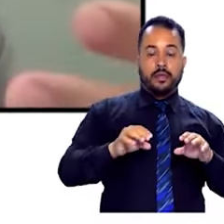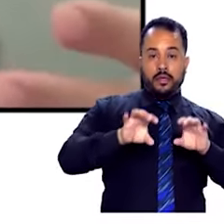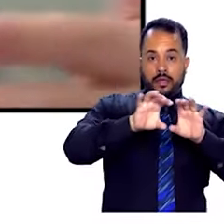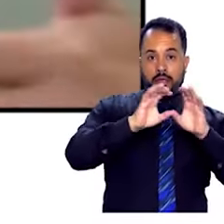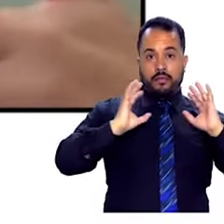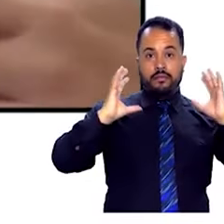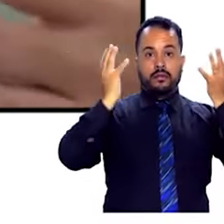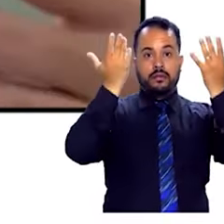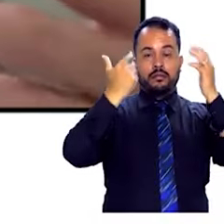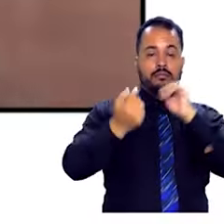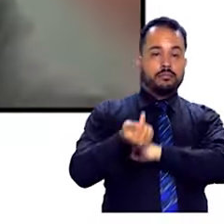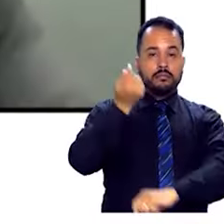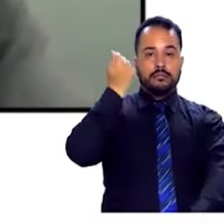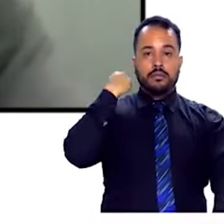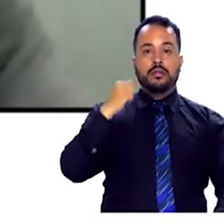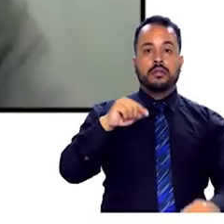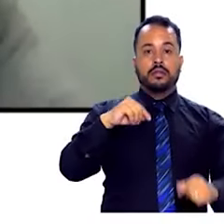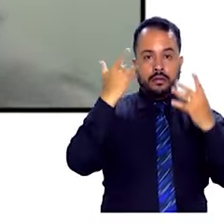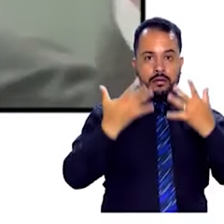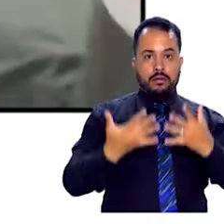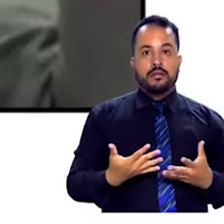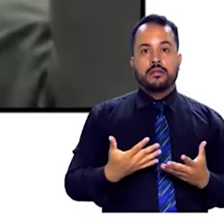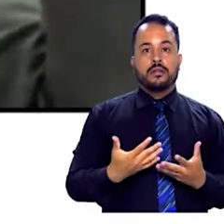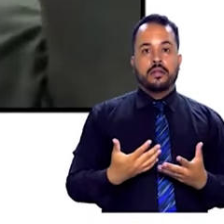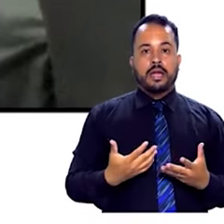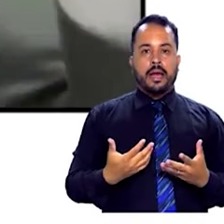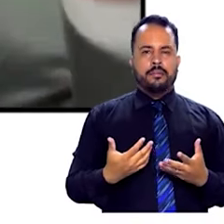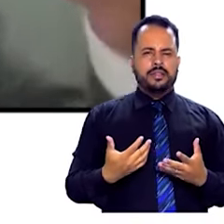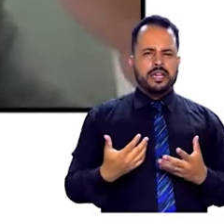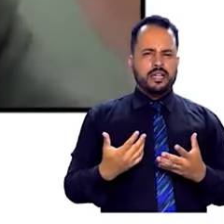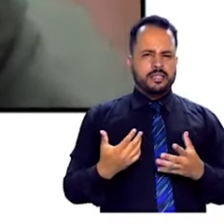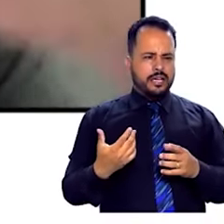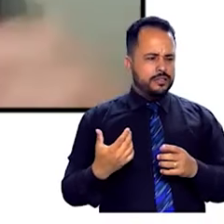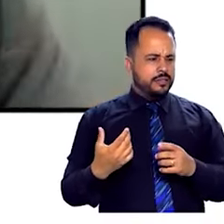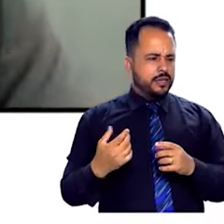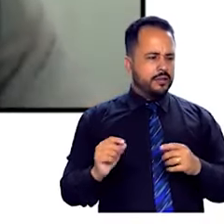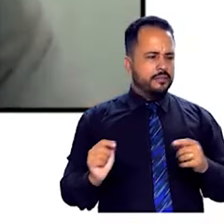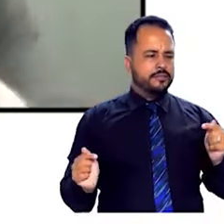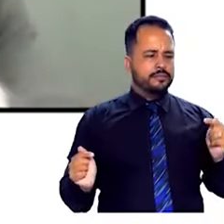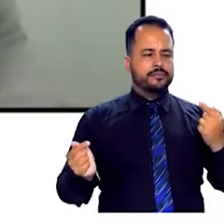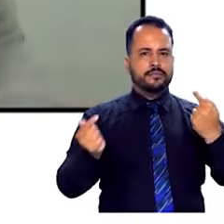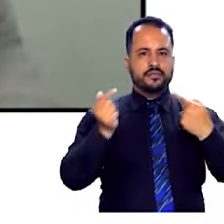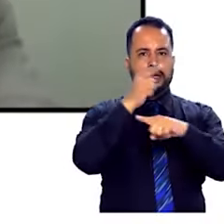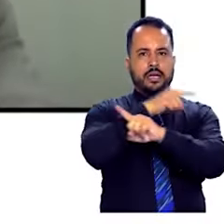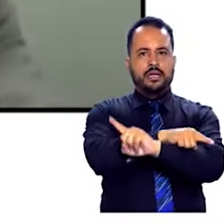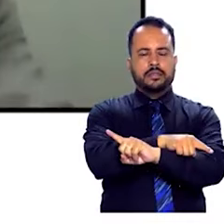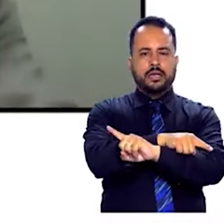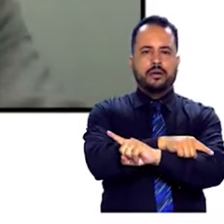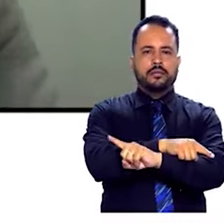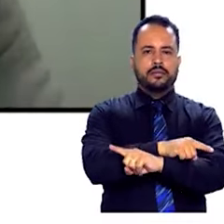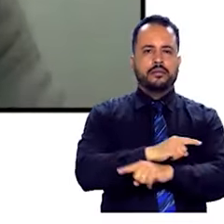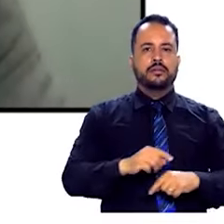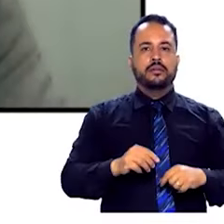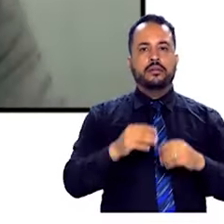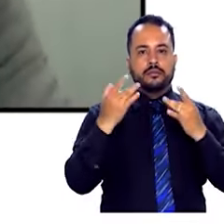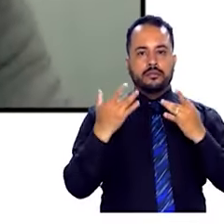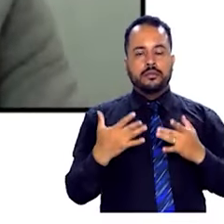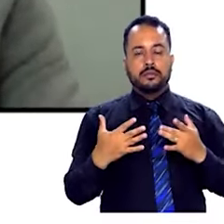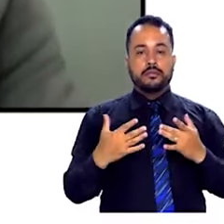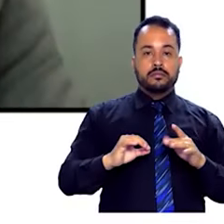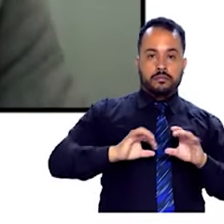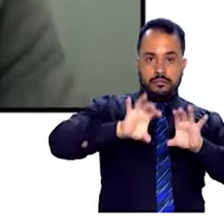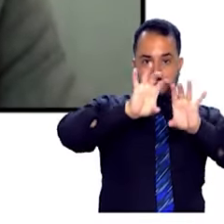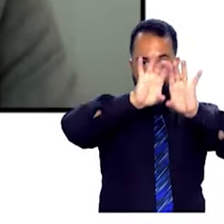arbitrar es una cuestión constitucional Y por eso un tribunal que tiene competencia constituci